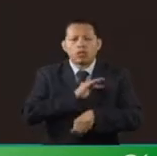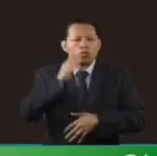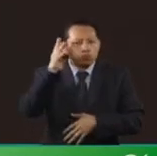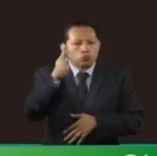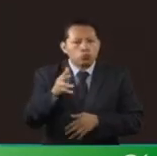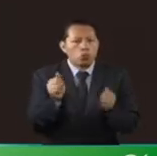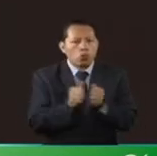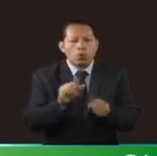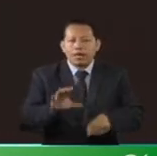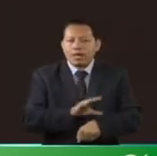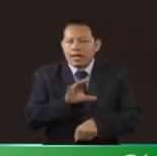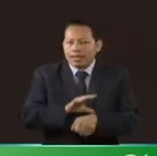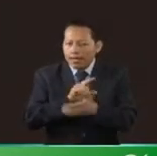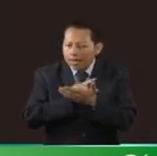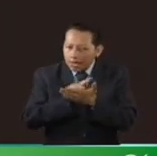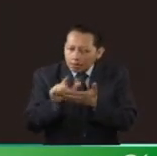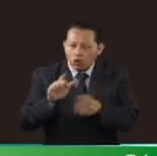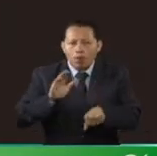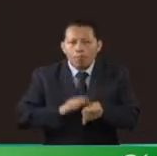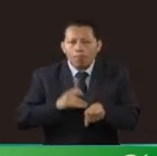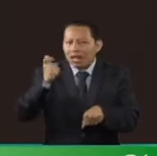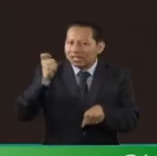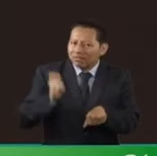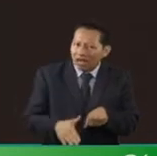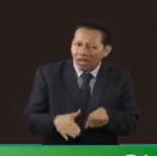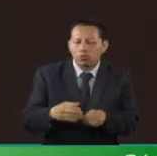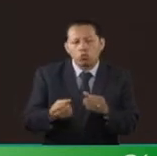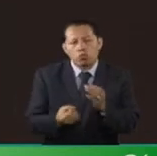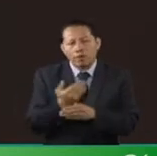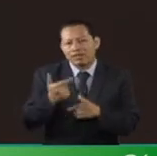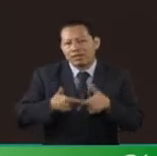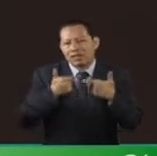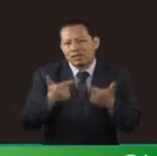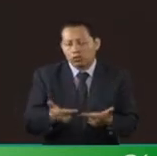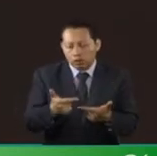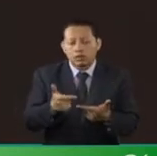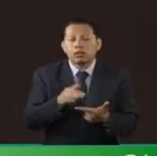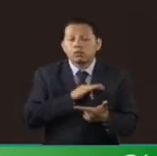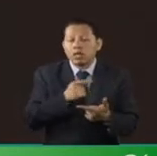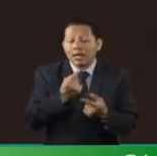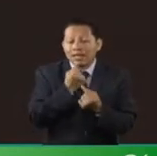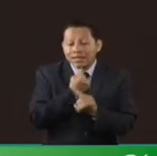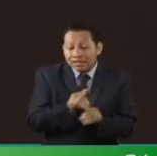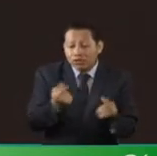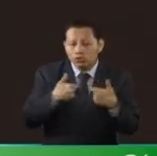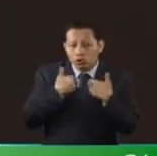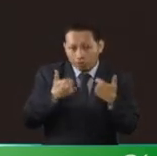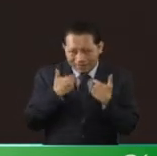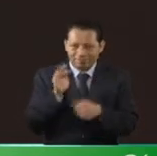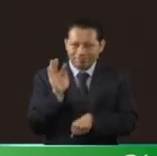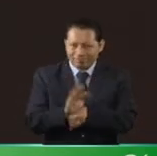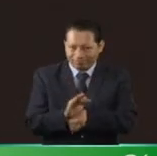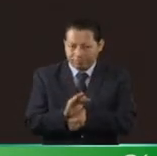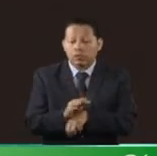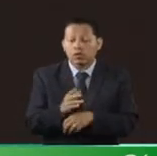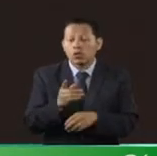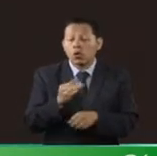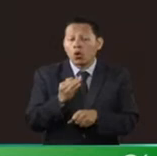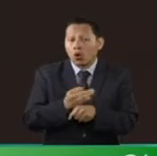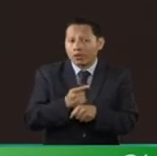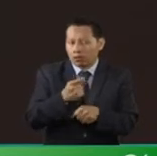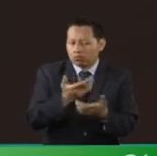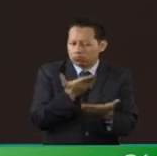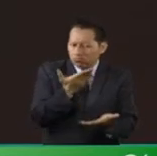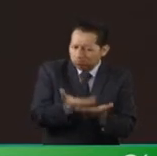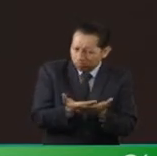energías limpias y más baratas para las nuevas generaciones, para la niñez y las juventudes. Lo que hoy presentan como